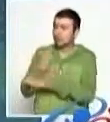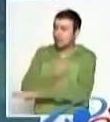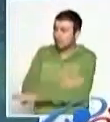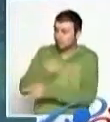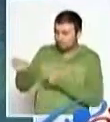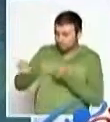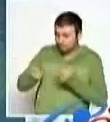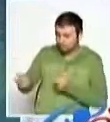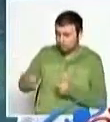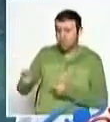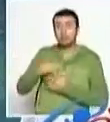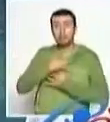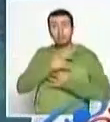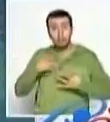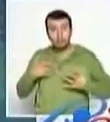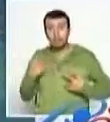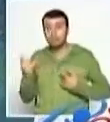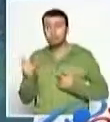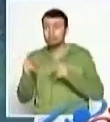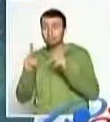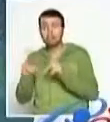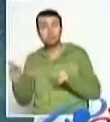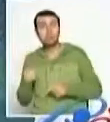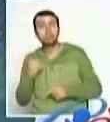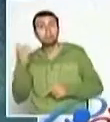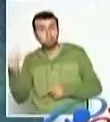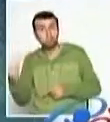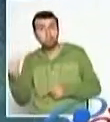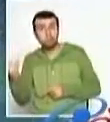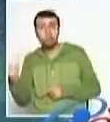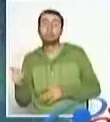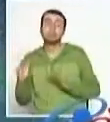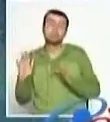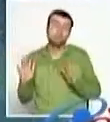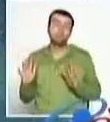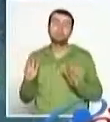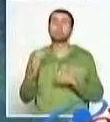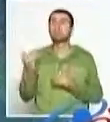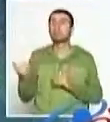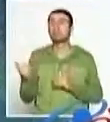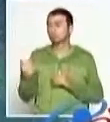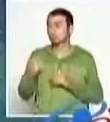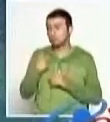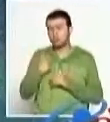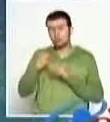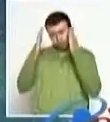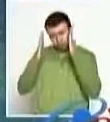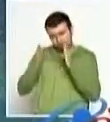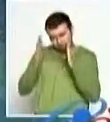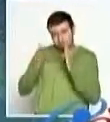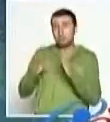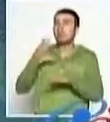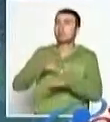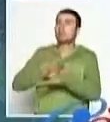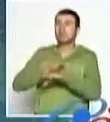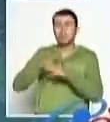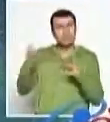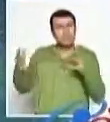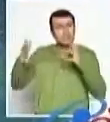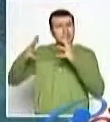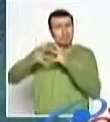la salud de nuestra gente. Y por eso me dediqué a mi medicina integrativa.